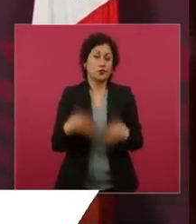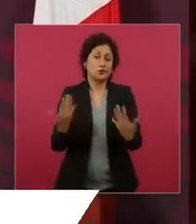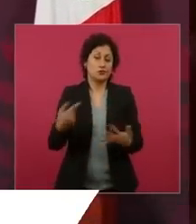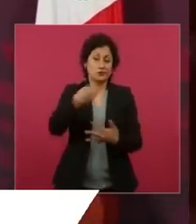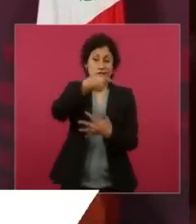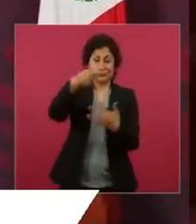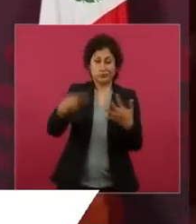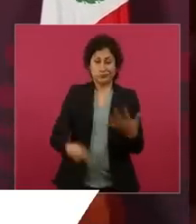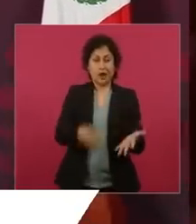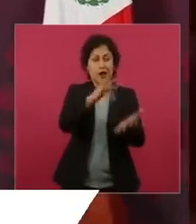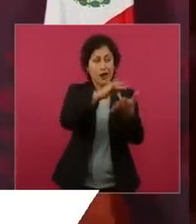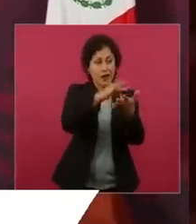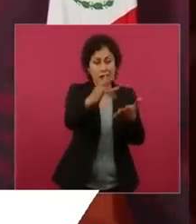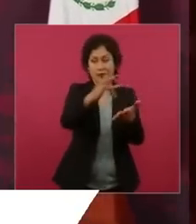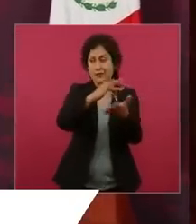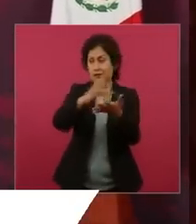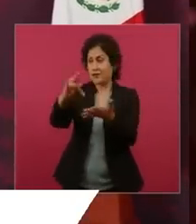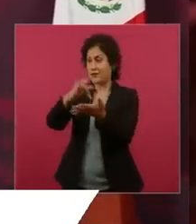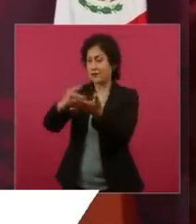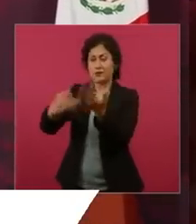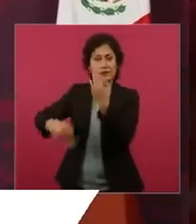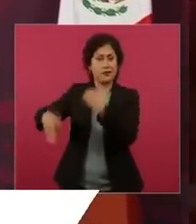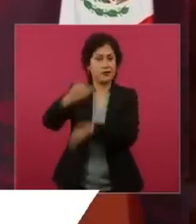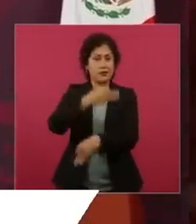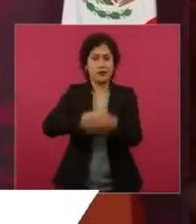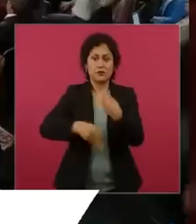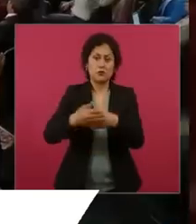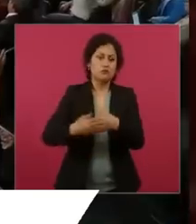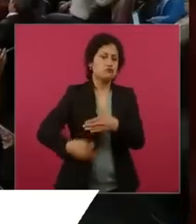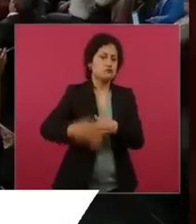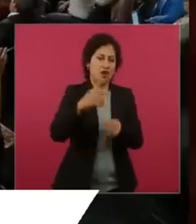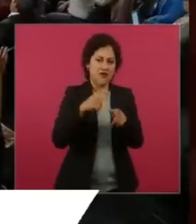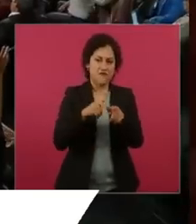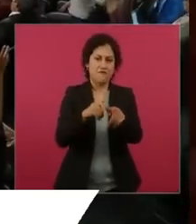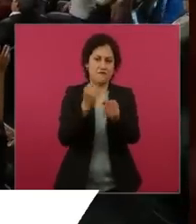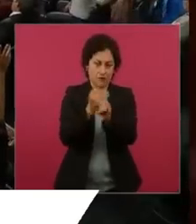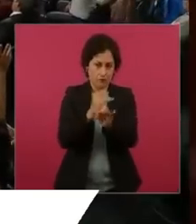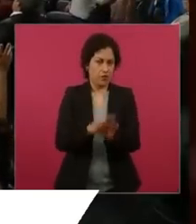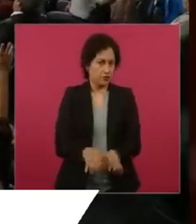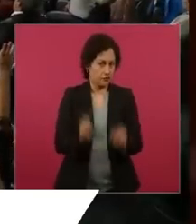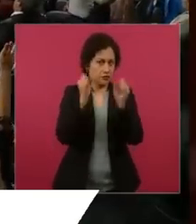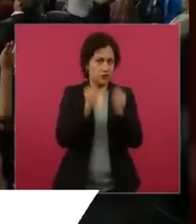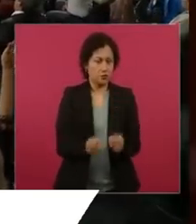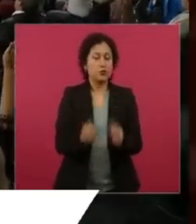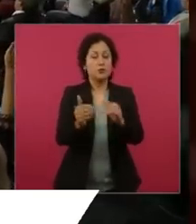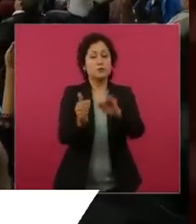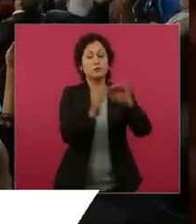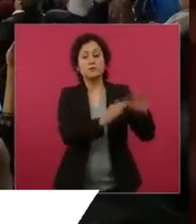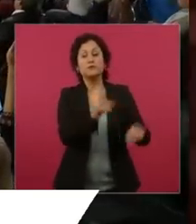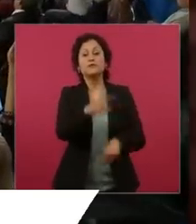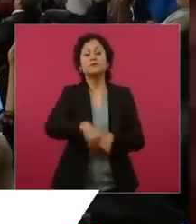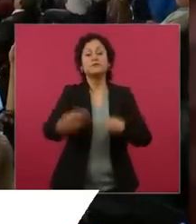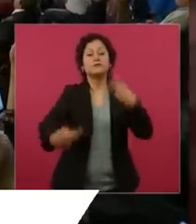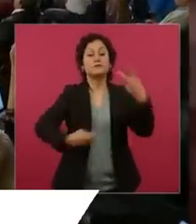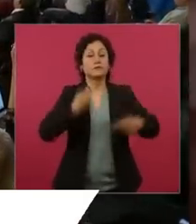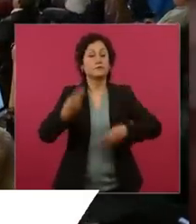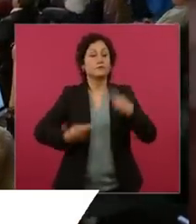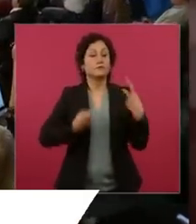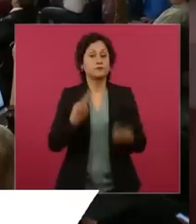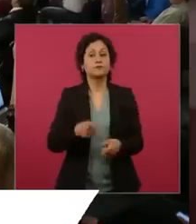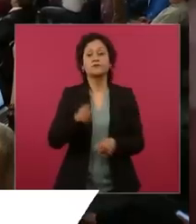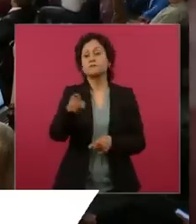ligado a estos esta familia que ha controlado aquel aquella entidad ganó allá también